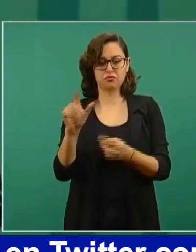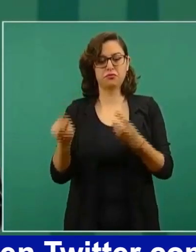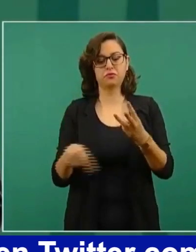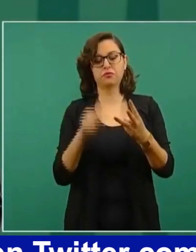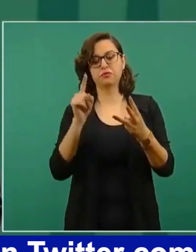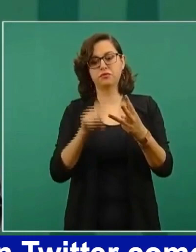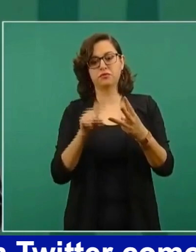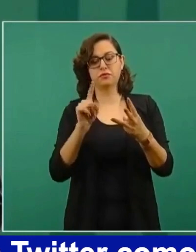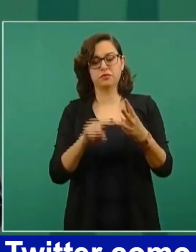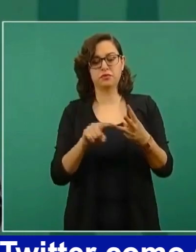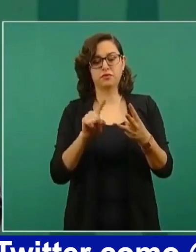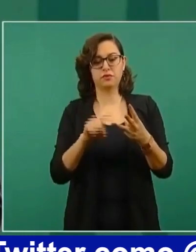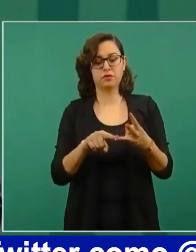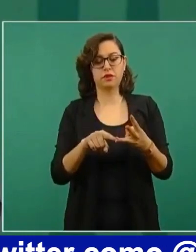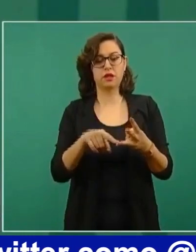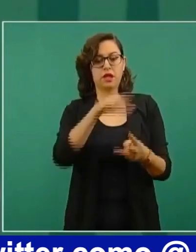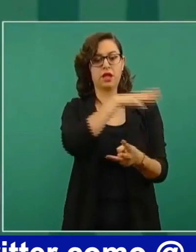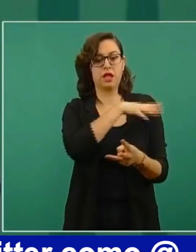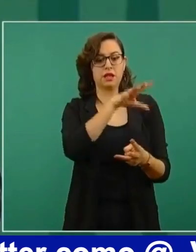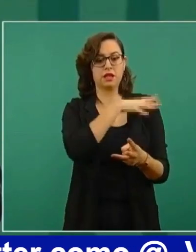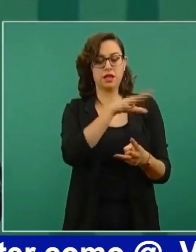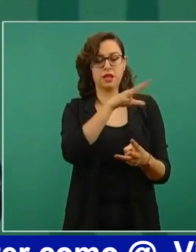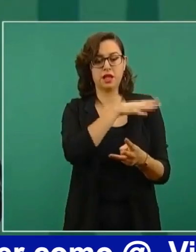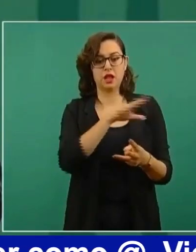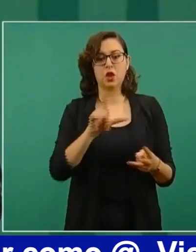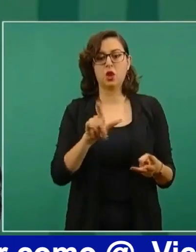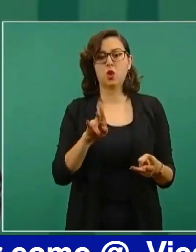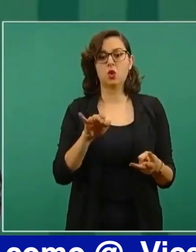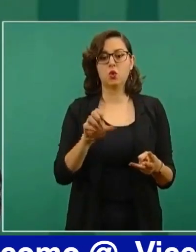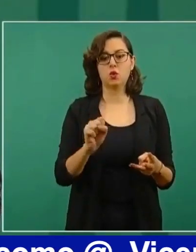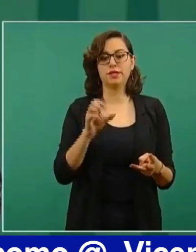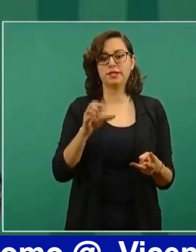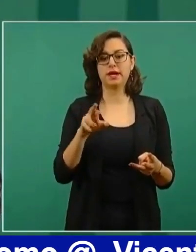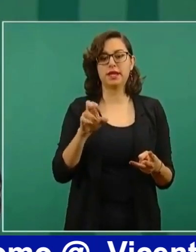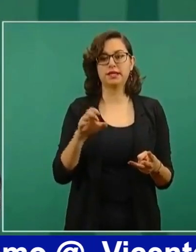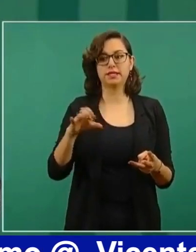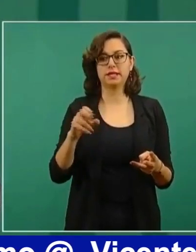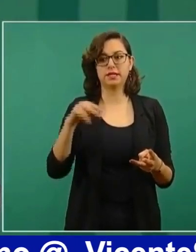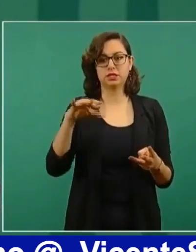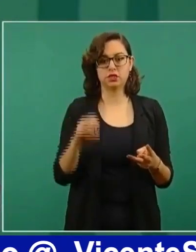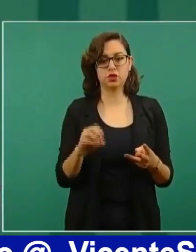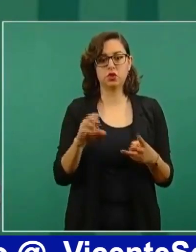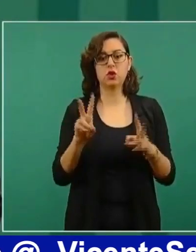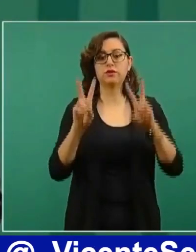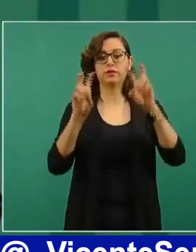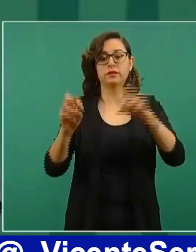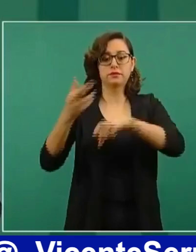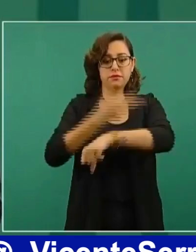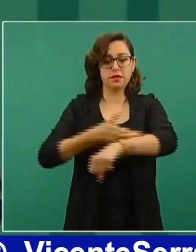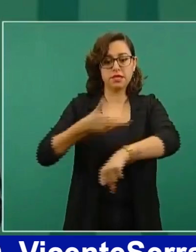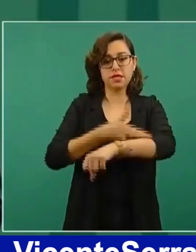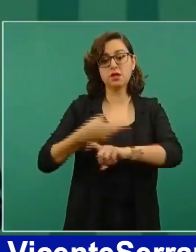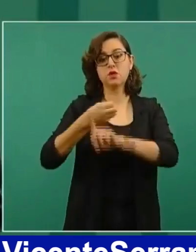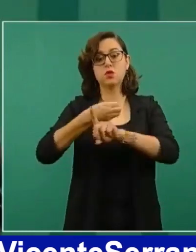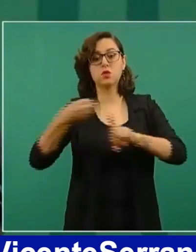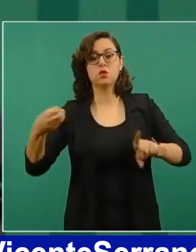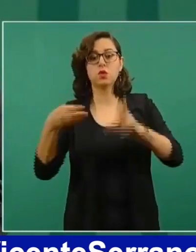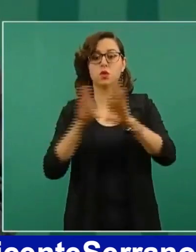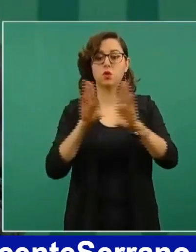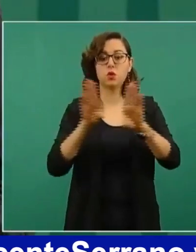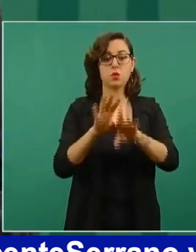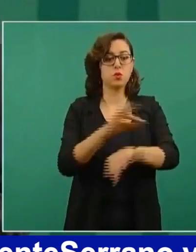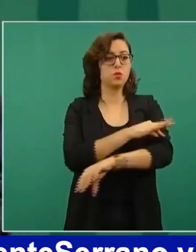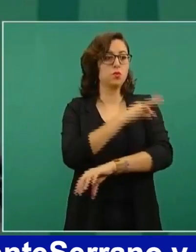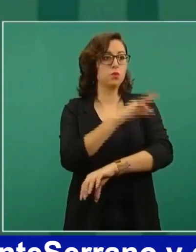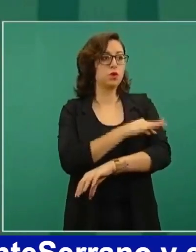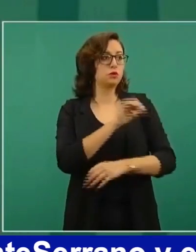general Luis Crescencio Sandoval para la logística y la distribución de las vacunas.